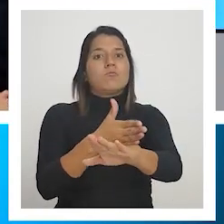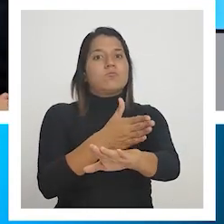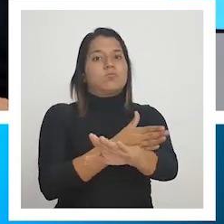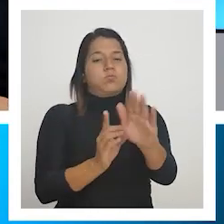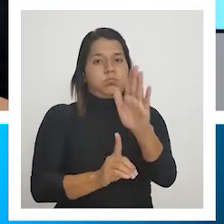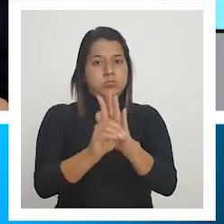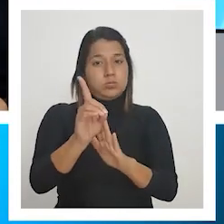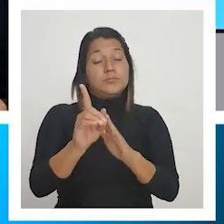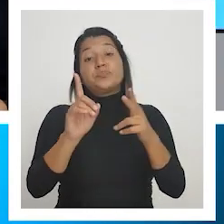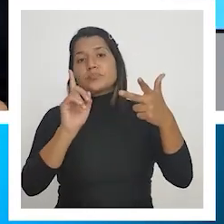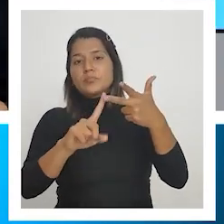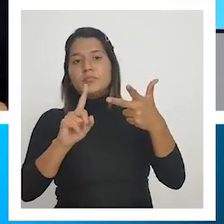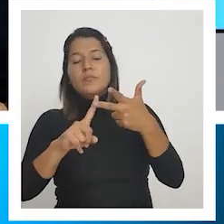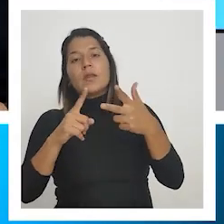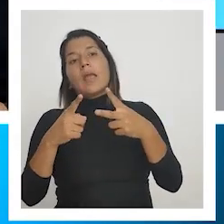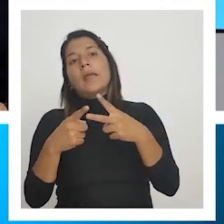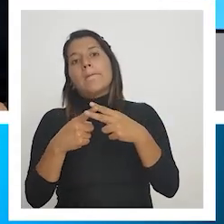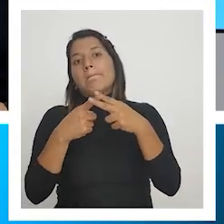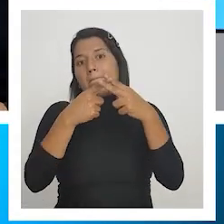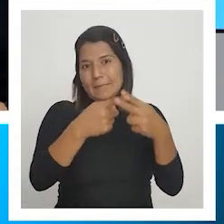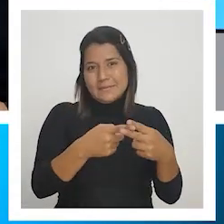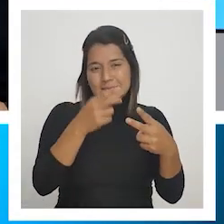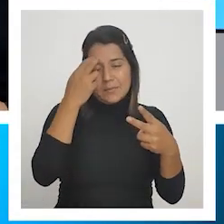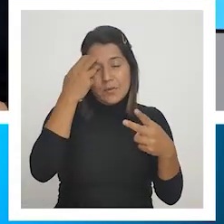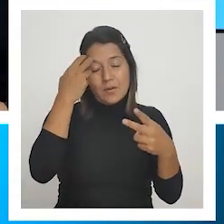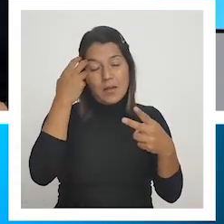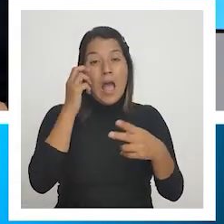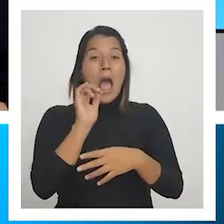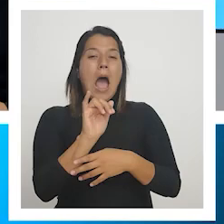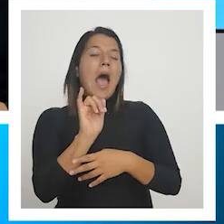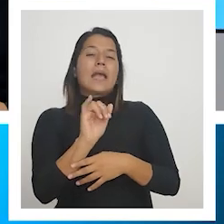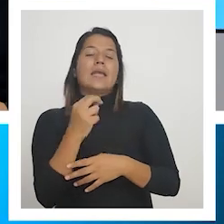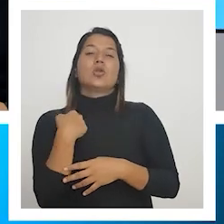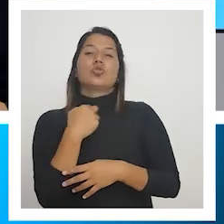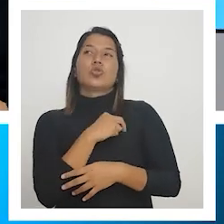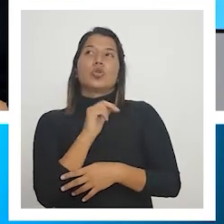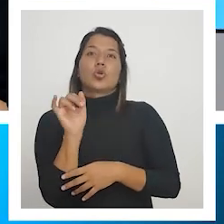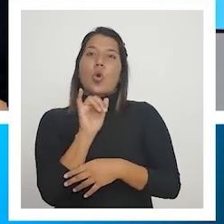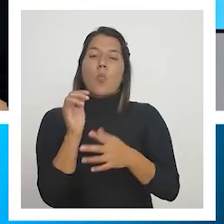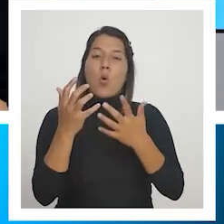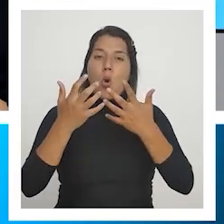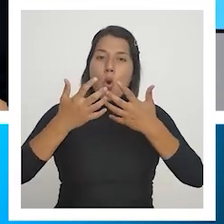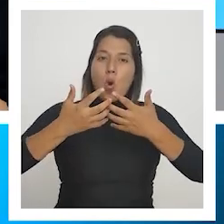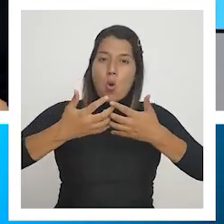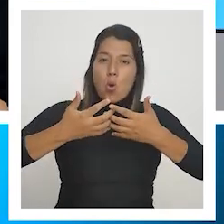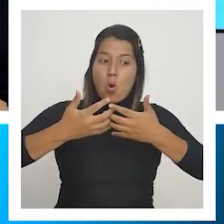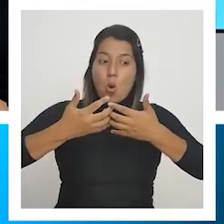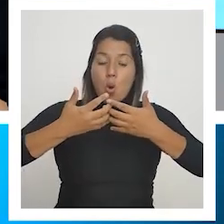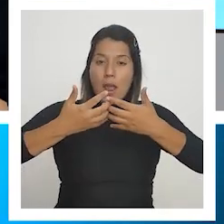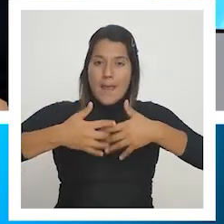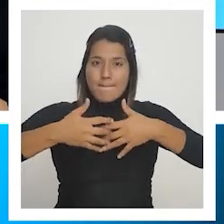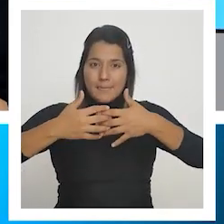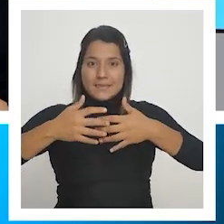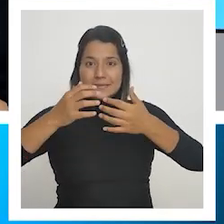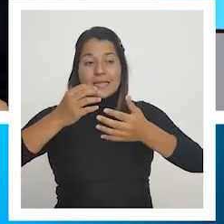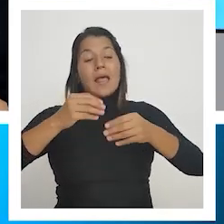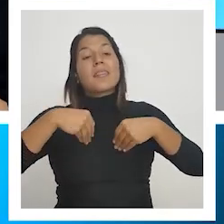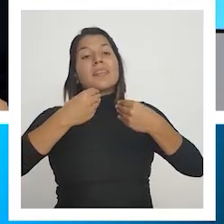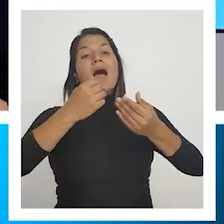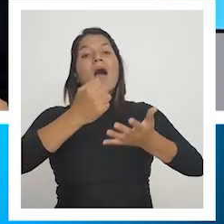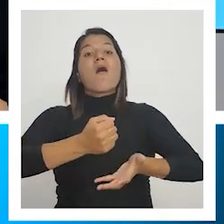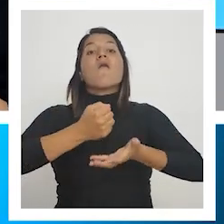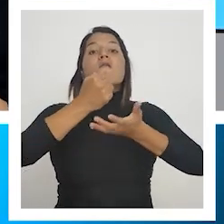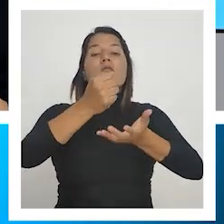ahí nos convertimos en agencia operadora de fondos de capital semilla del sistema de banca para el desarrollo, con lo cual